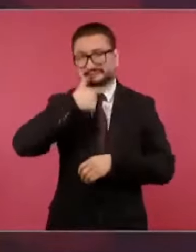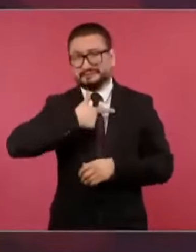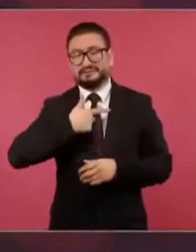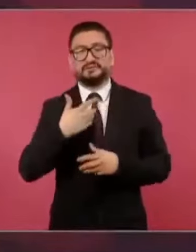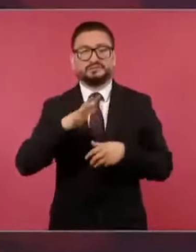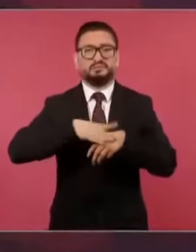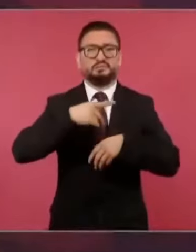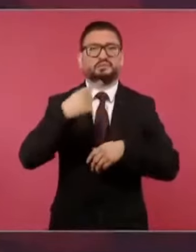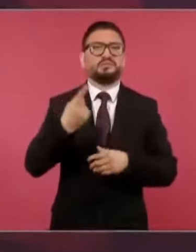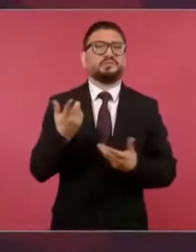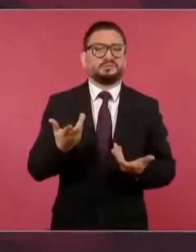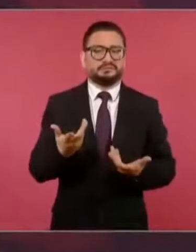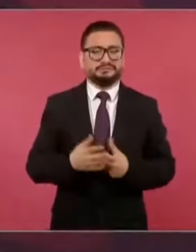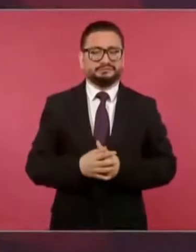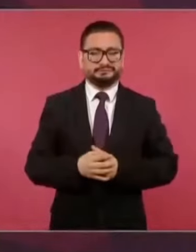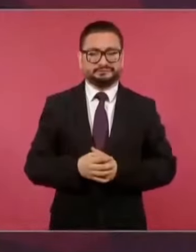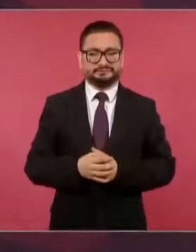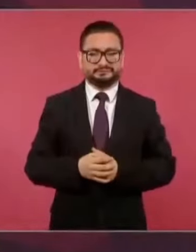porque